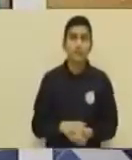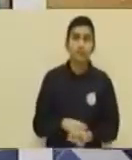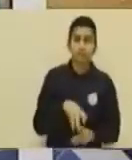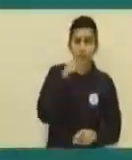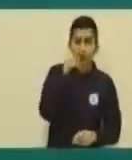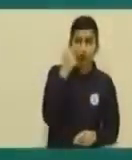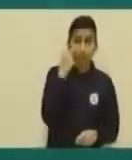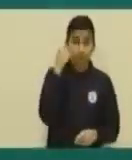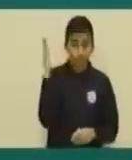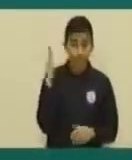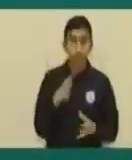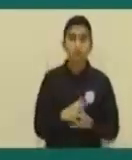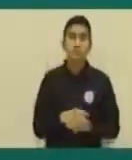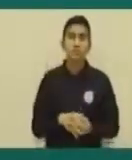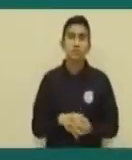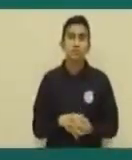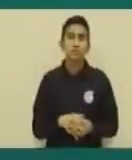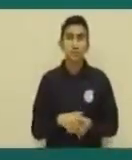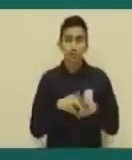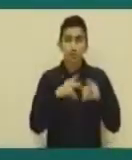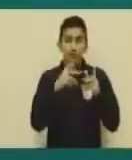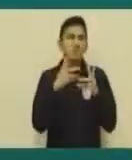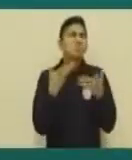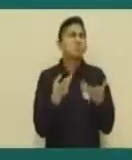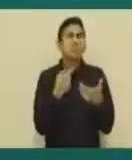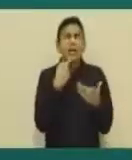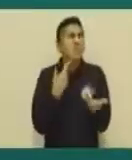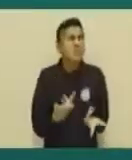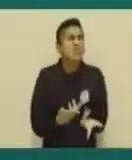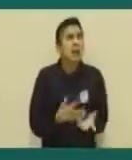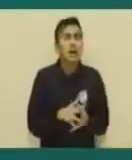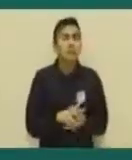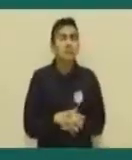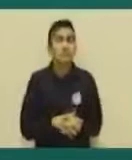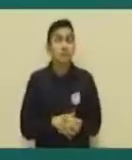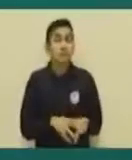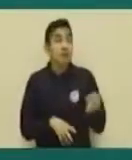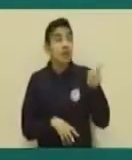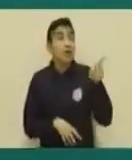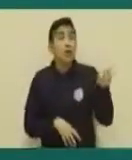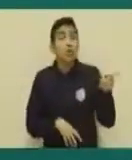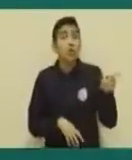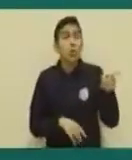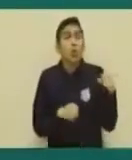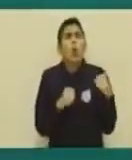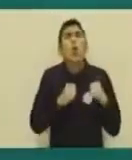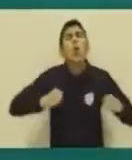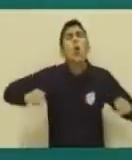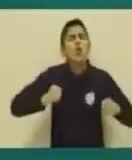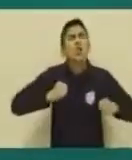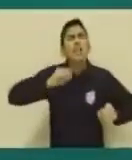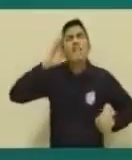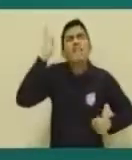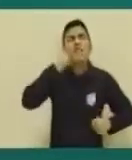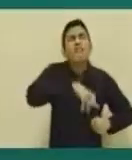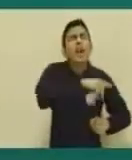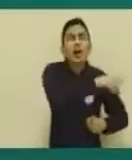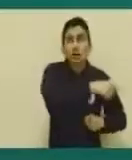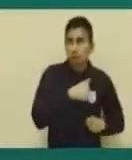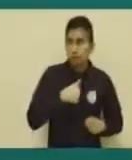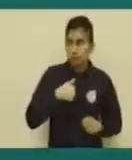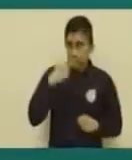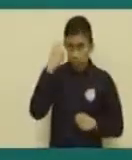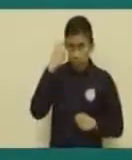ella, si miramos ahí se están riendo de ella. ¿Saben qué le decían? eres una niña gorda y